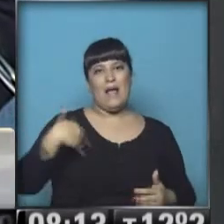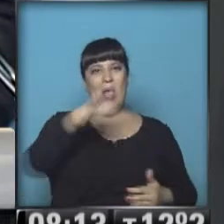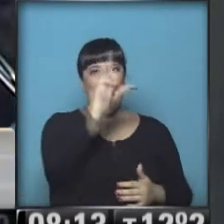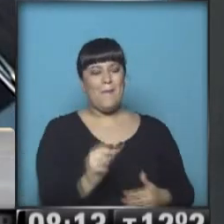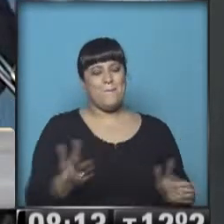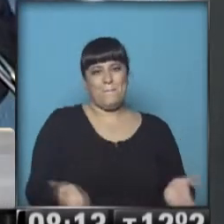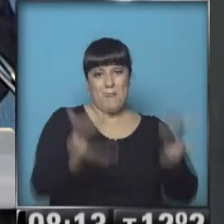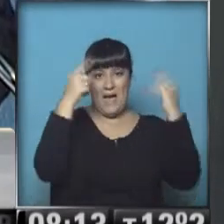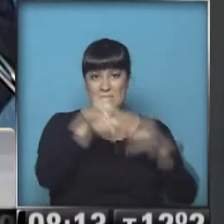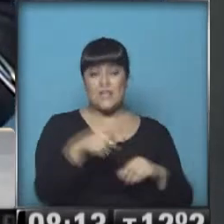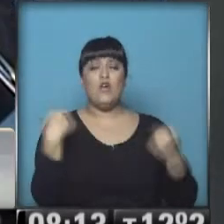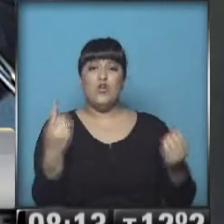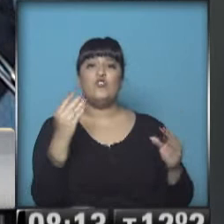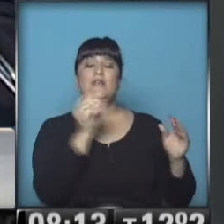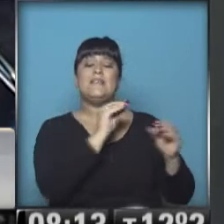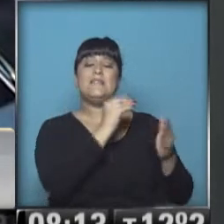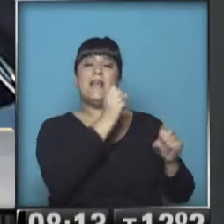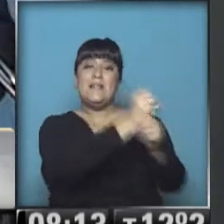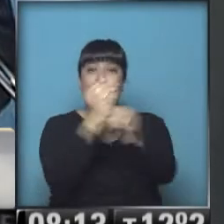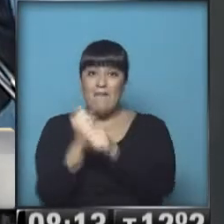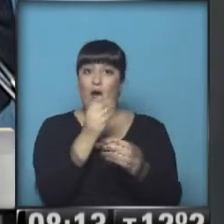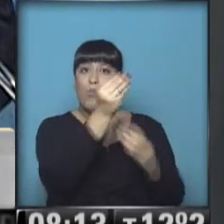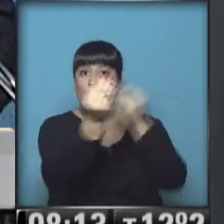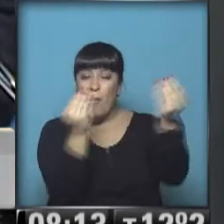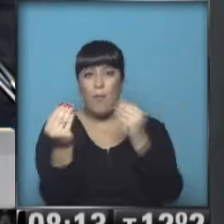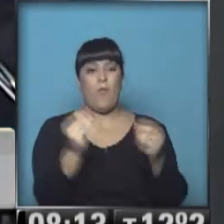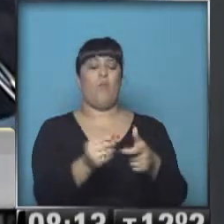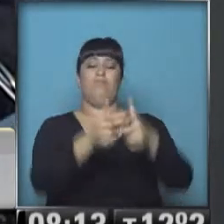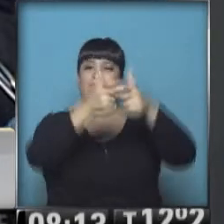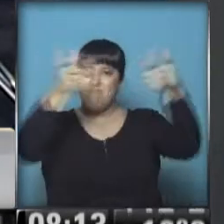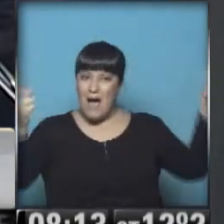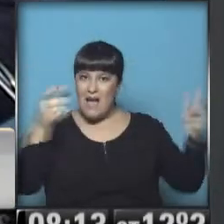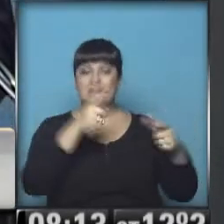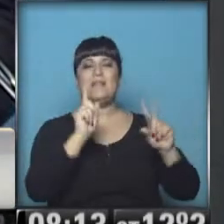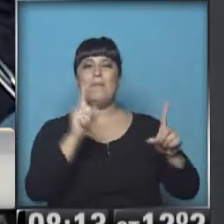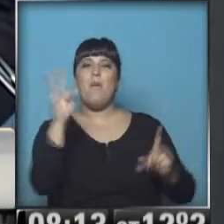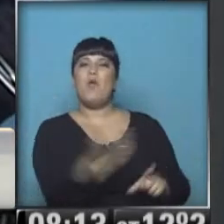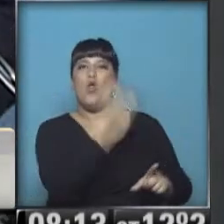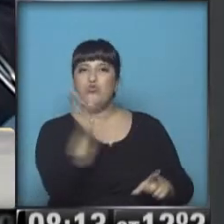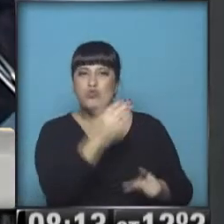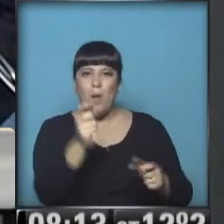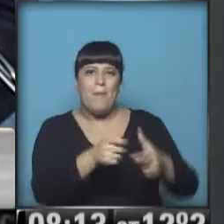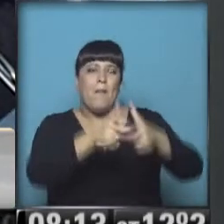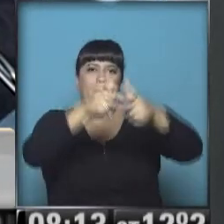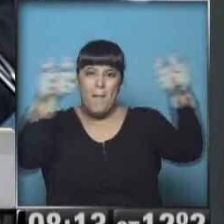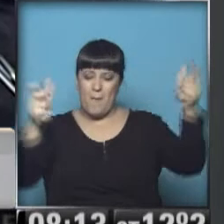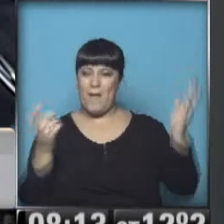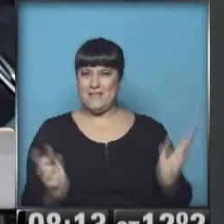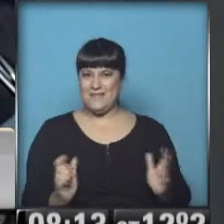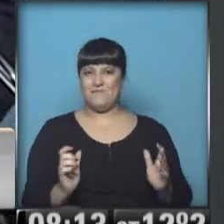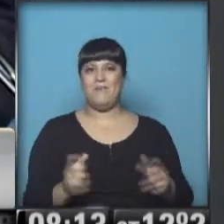sostenimiento del nivel de empleo de la industria el nivel de producción de la industria para garantizar los niveles de